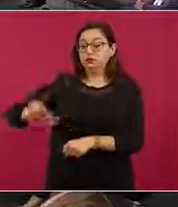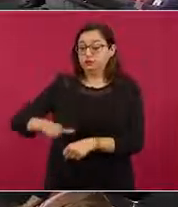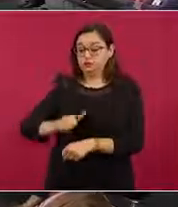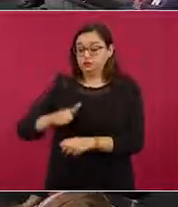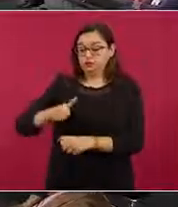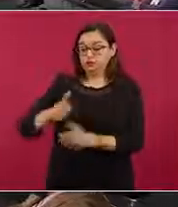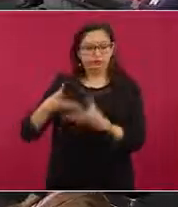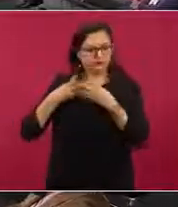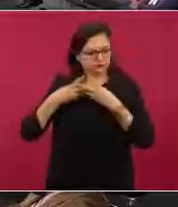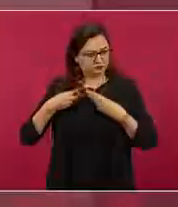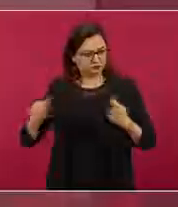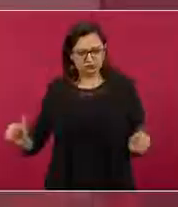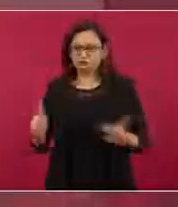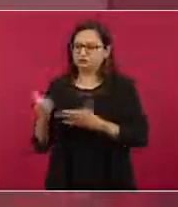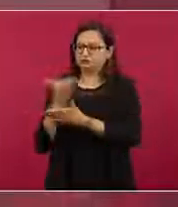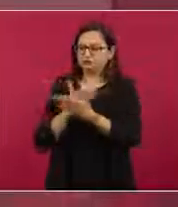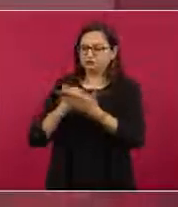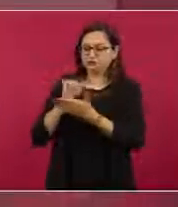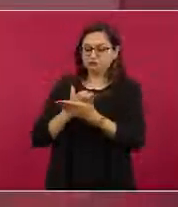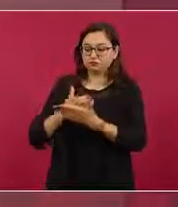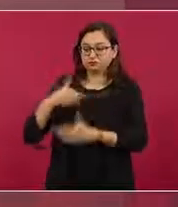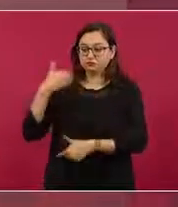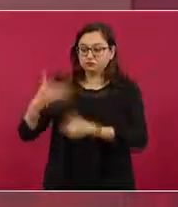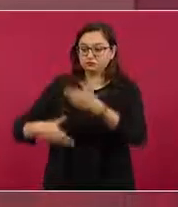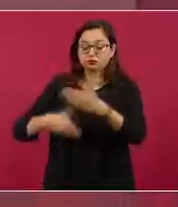sobre todo en esta